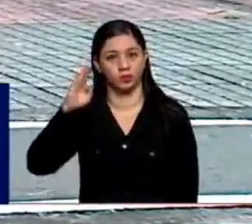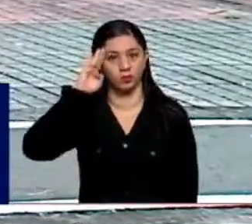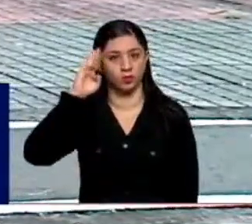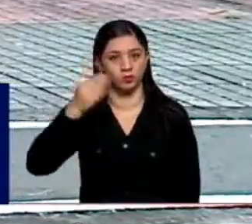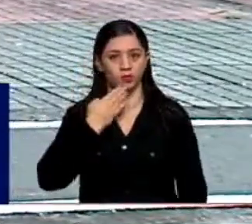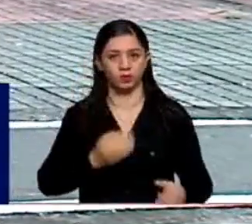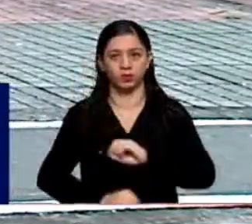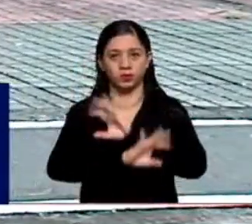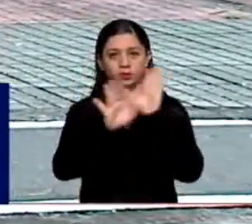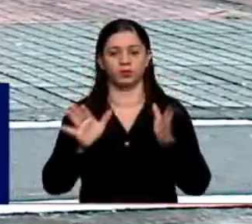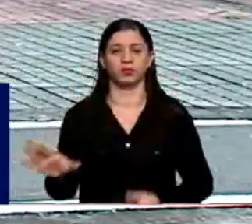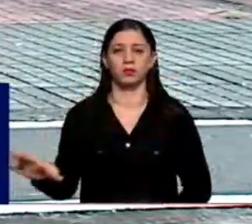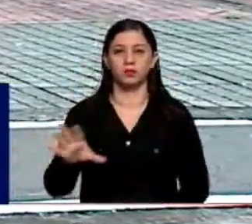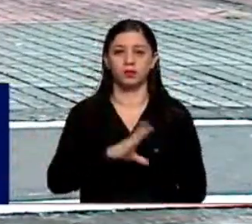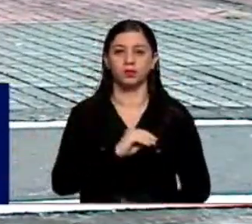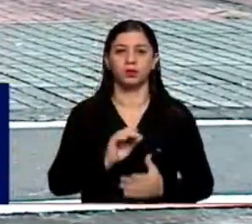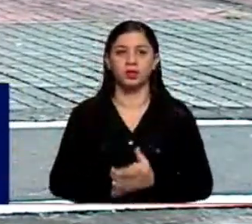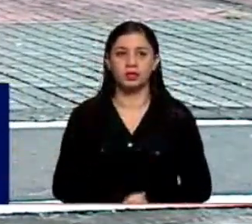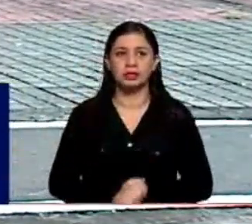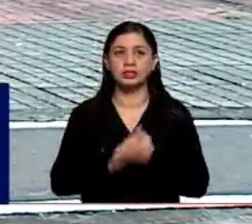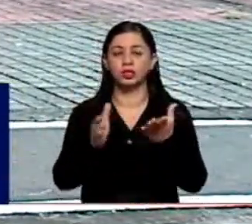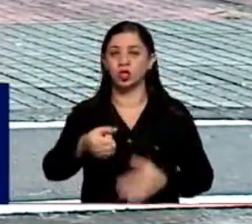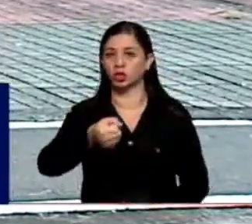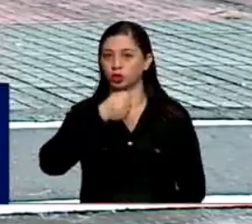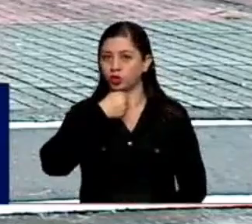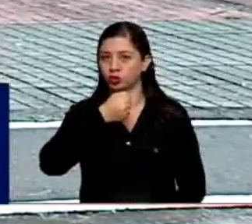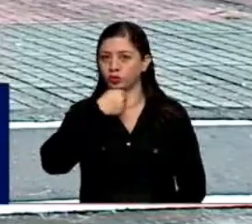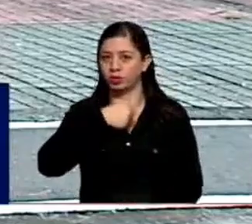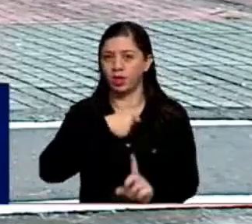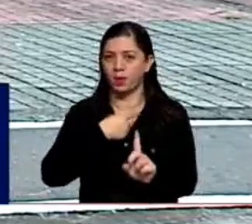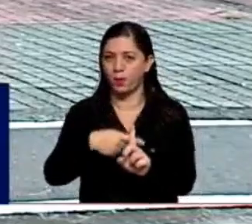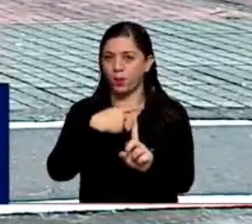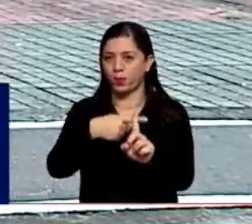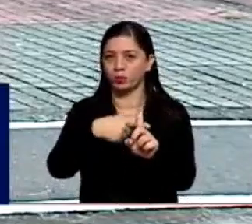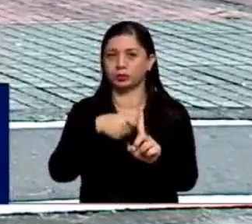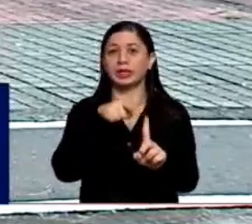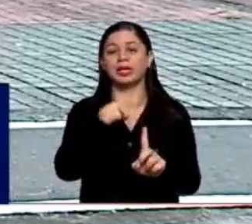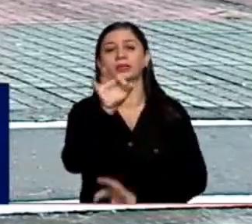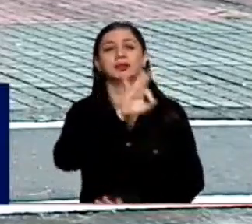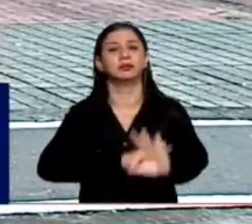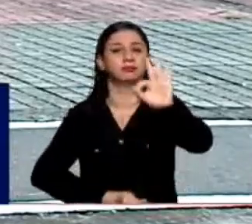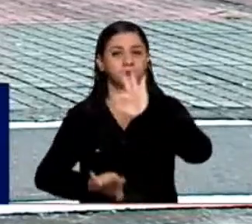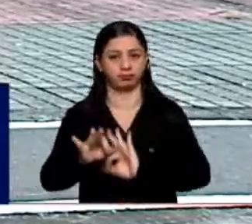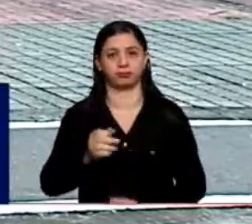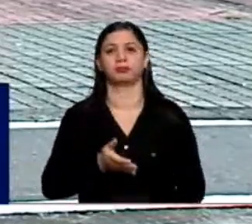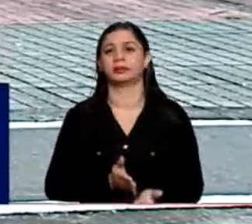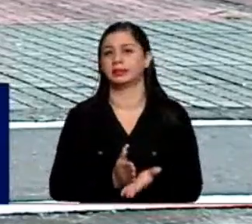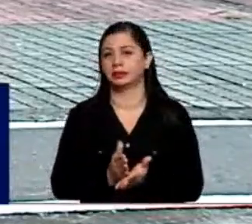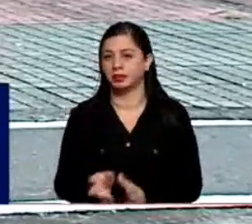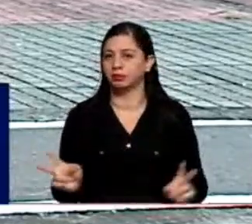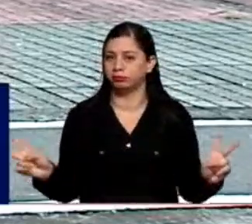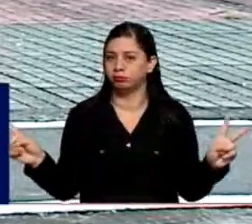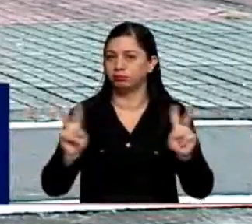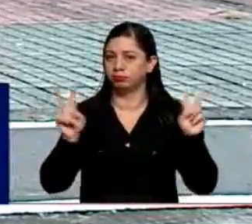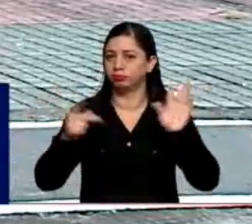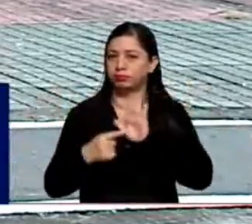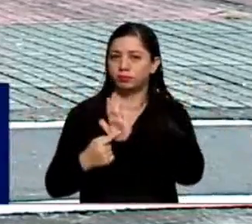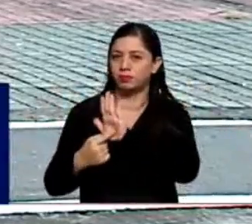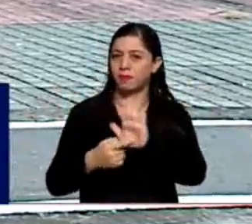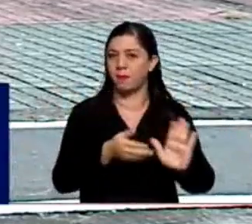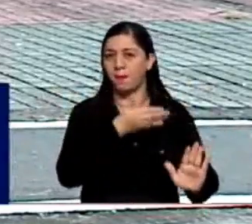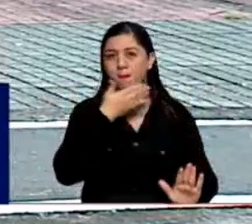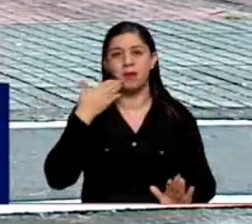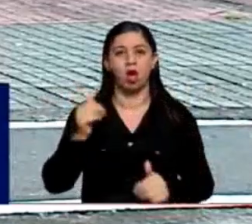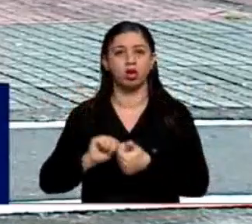Hola, buen día para todos. Los saludo con noticias muy positivas porque el canal Telepacífico sigue en la línea de transmitir los mejores